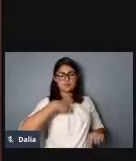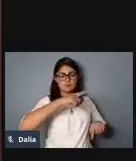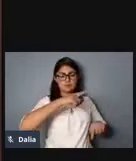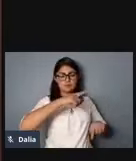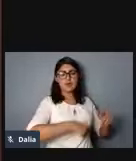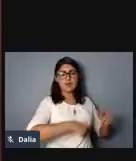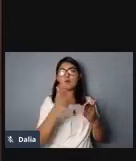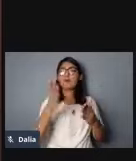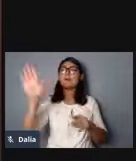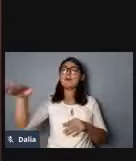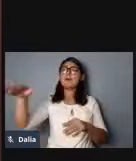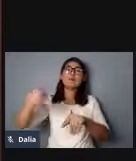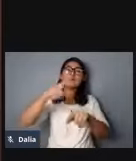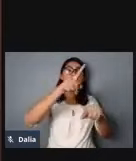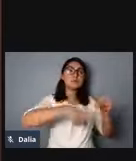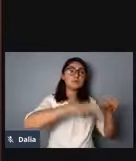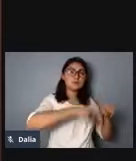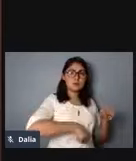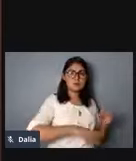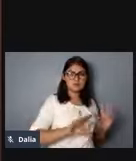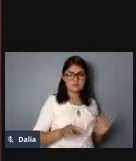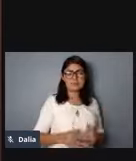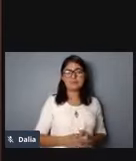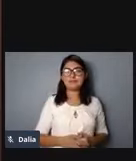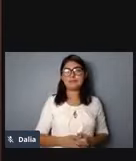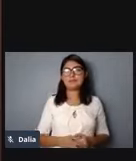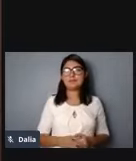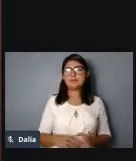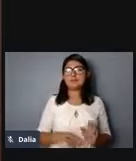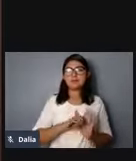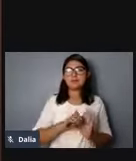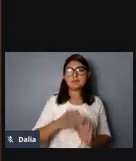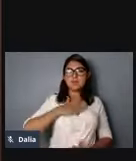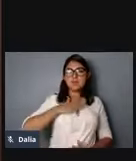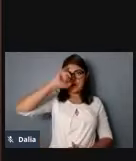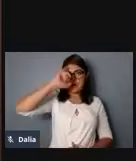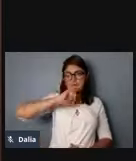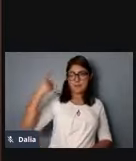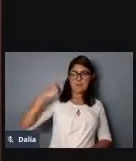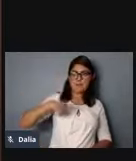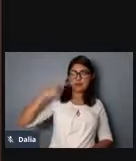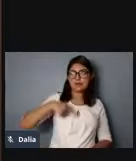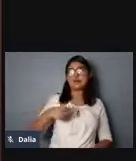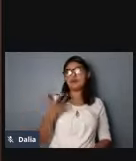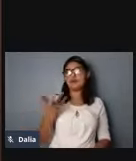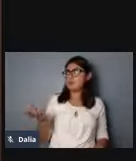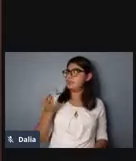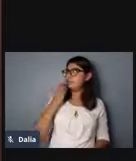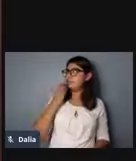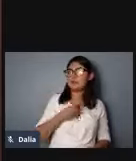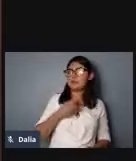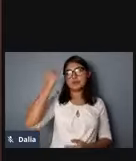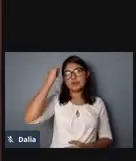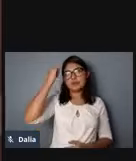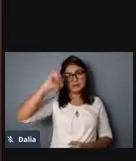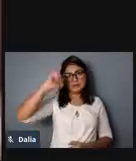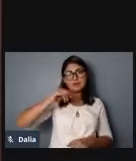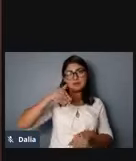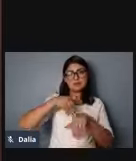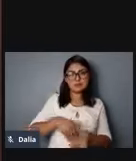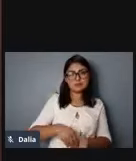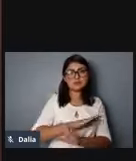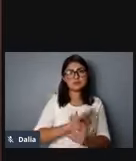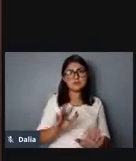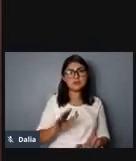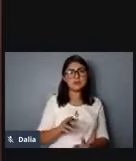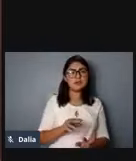mi jefe o mi jefa, hago las cosas, entonces mis hijas y mis hijos verán ese mismo mecanismo y yo hago las tareas porque me lo